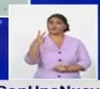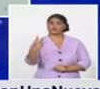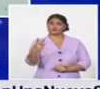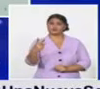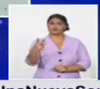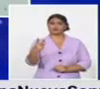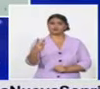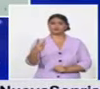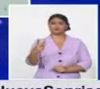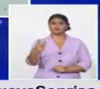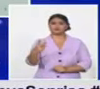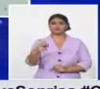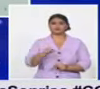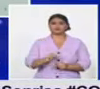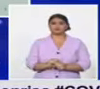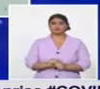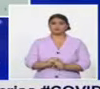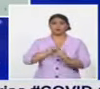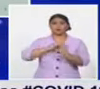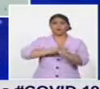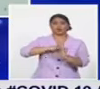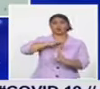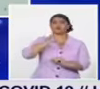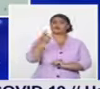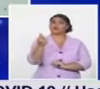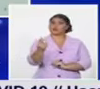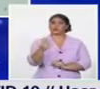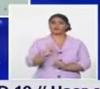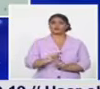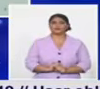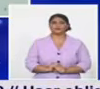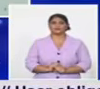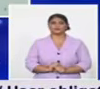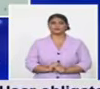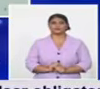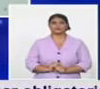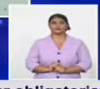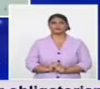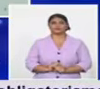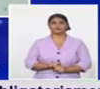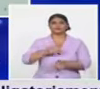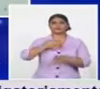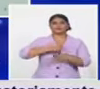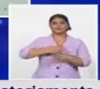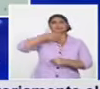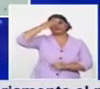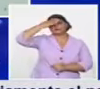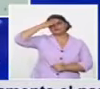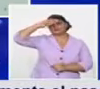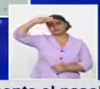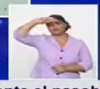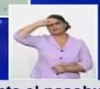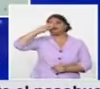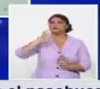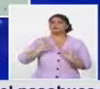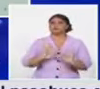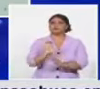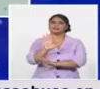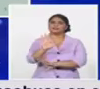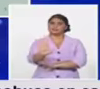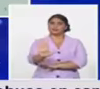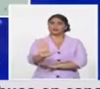con 1. En la provincia de Santiago de Cuba se diagnostican 5 viajeros cubanos